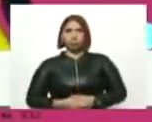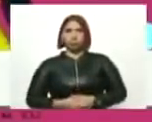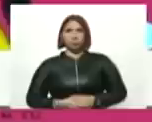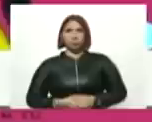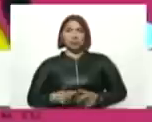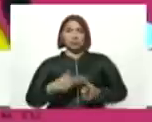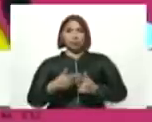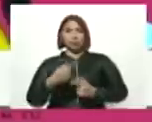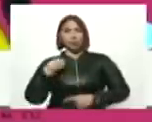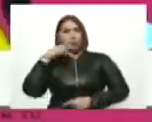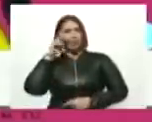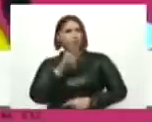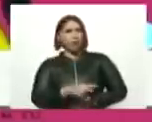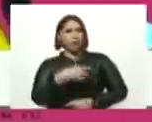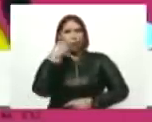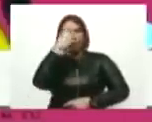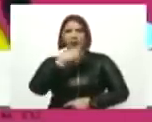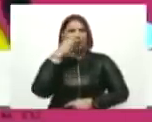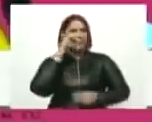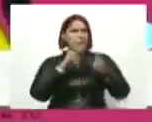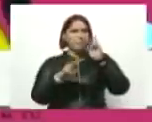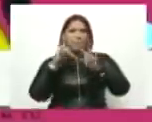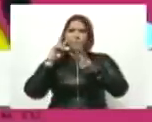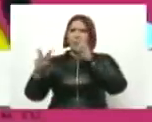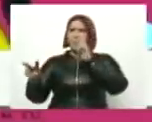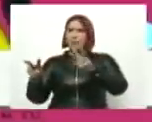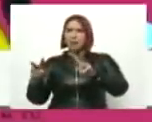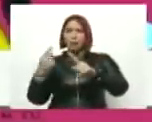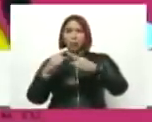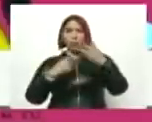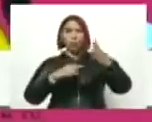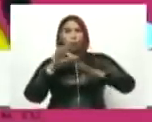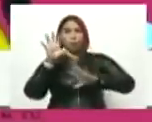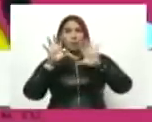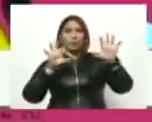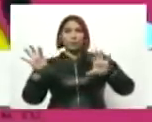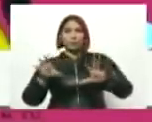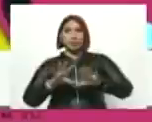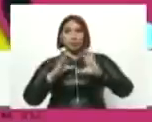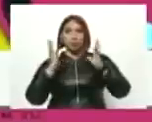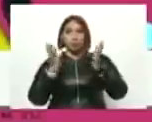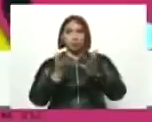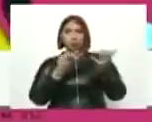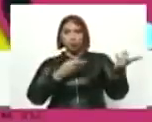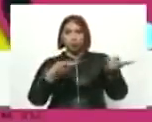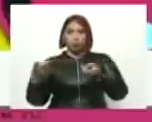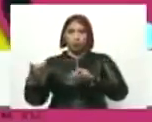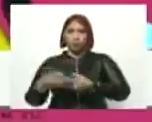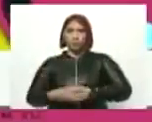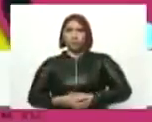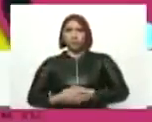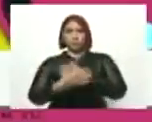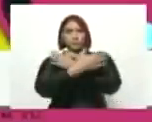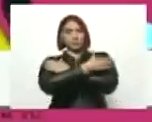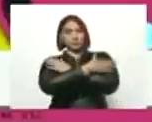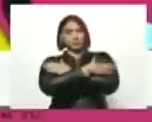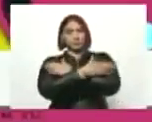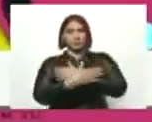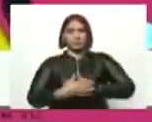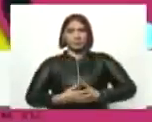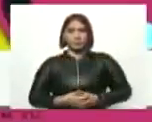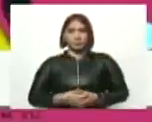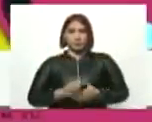Por eso cuando yo veo las caras de mis hermanos aquí, de otros países, les doy la bienvenida con un abrazo